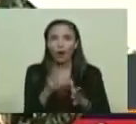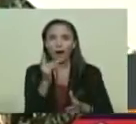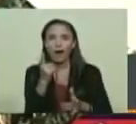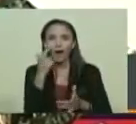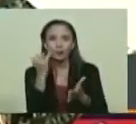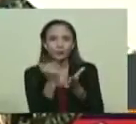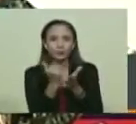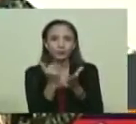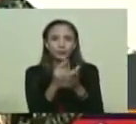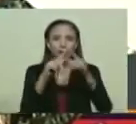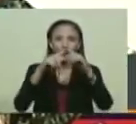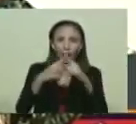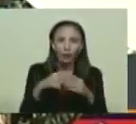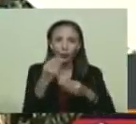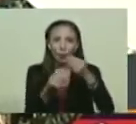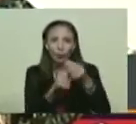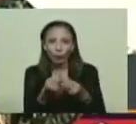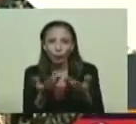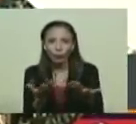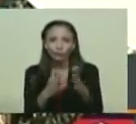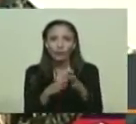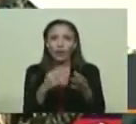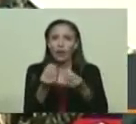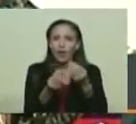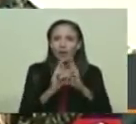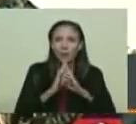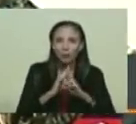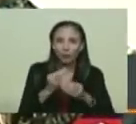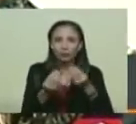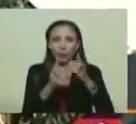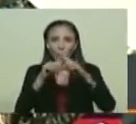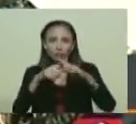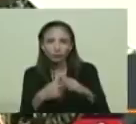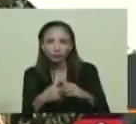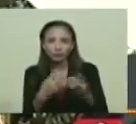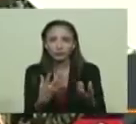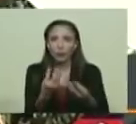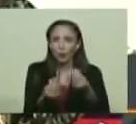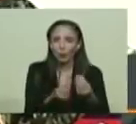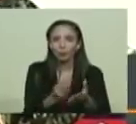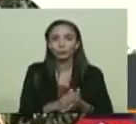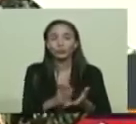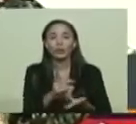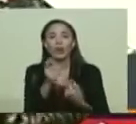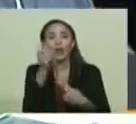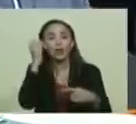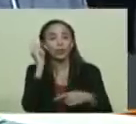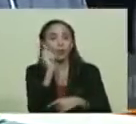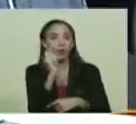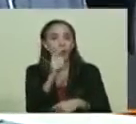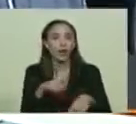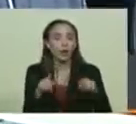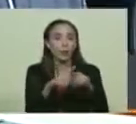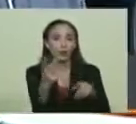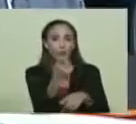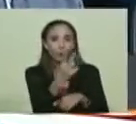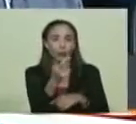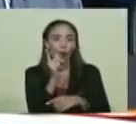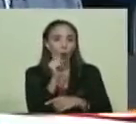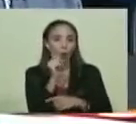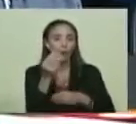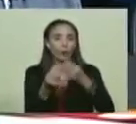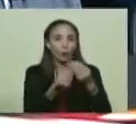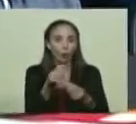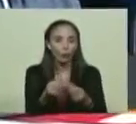Y es una tarea que le doy al ministro Reverol, que le doy al general Pérez Ampueda.